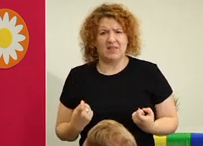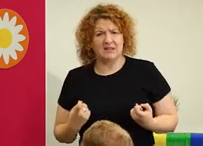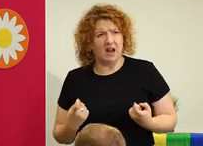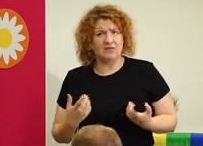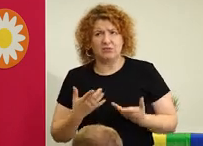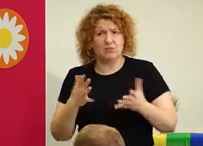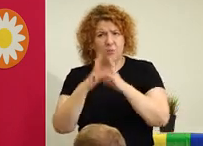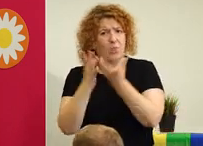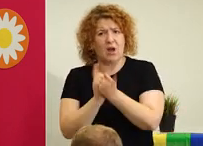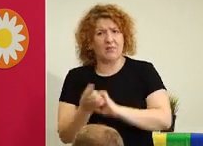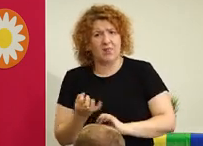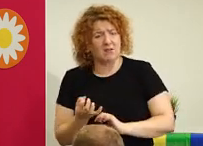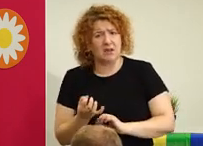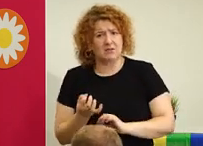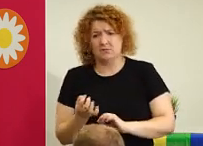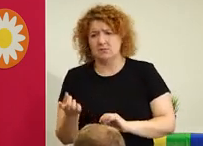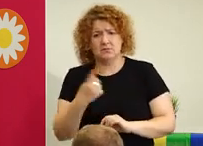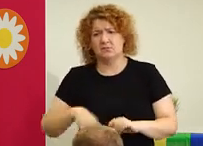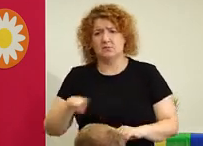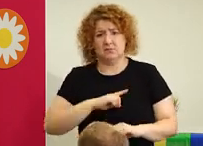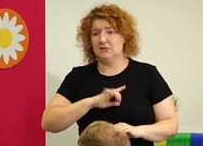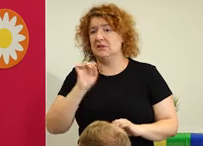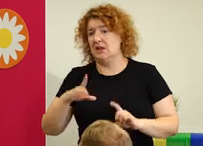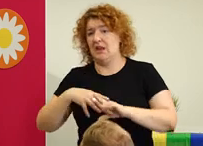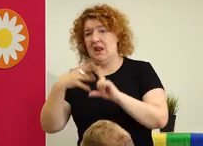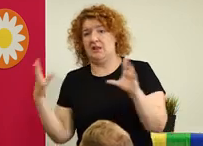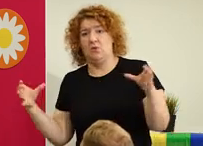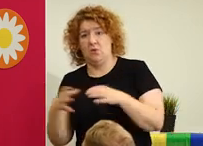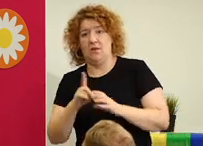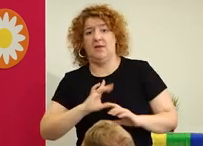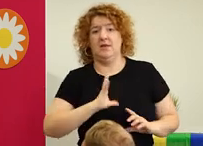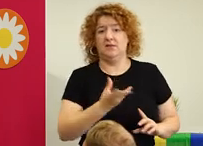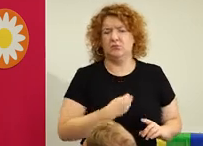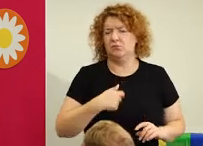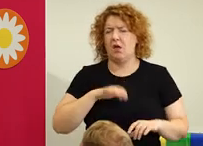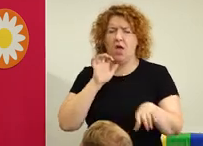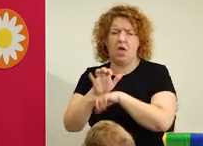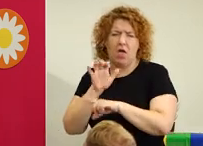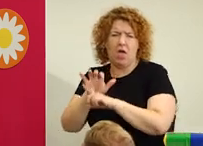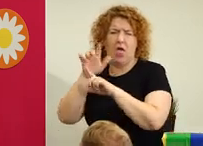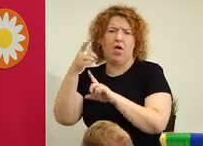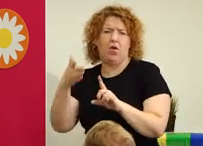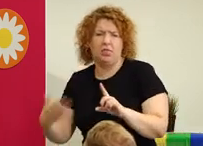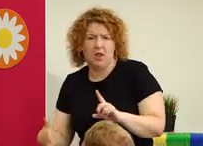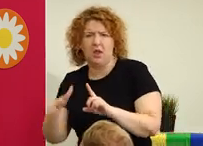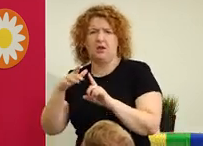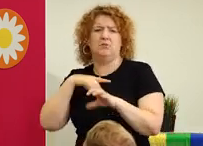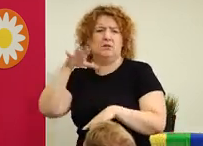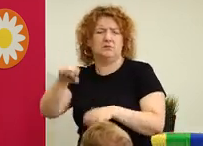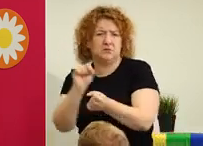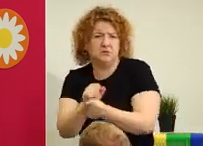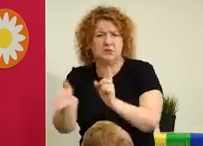las cosas. Esas son las personas LGTBI y las personas trans, que a pesar de ser ridiculizadas, criminalizadas,